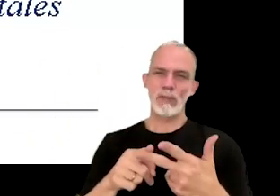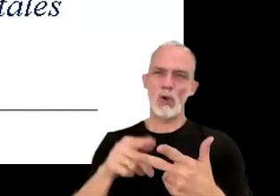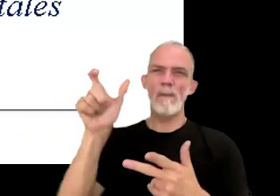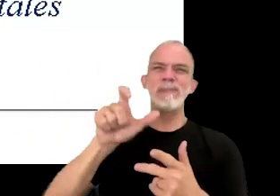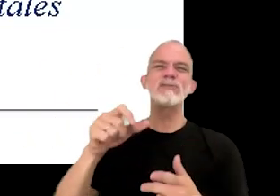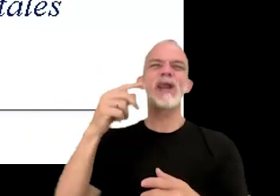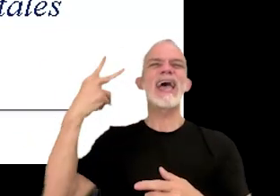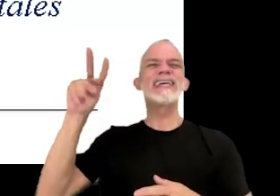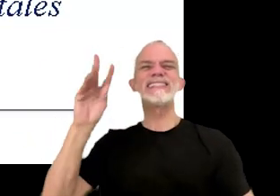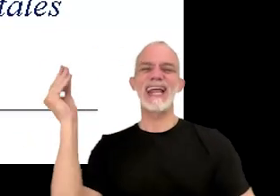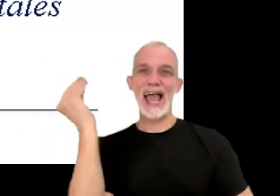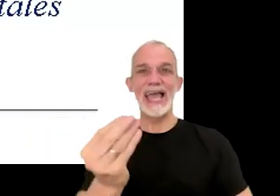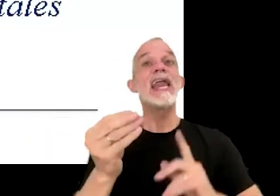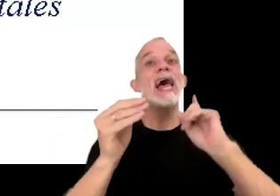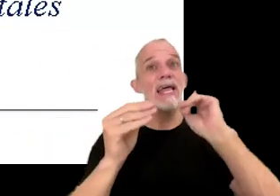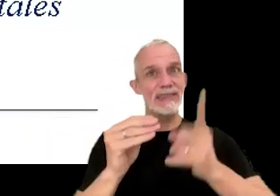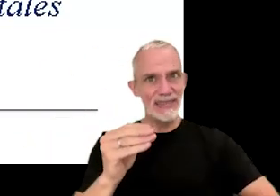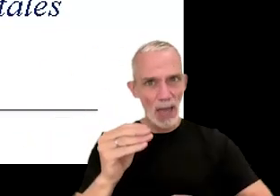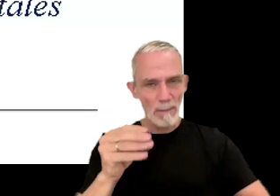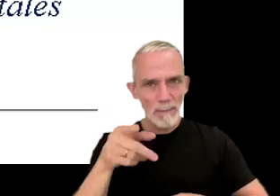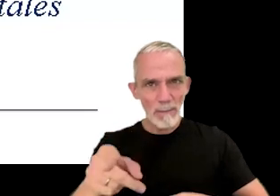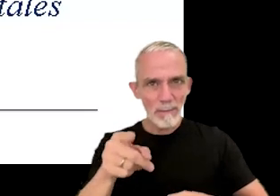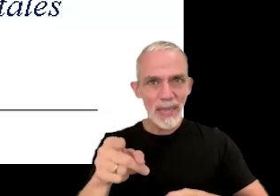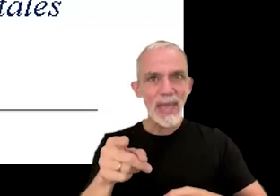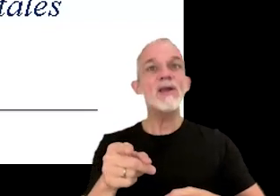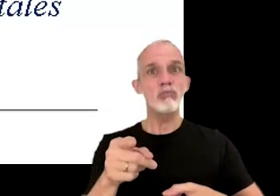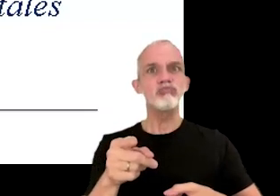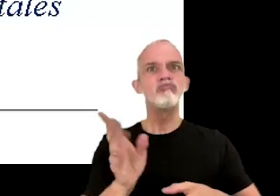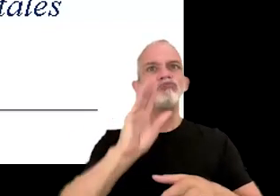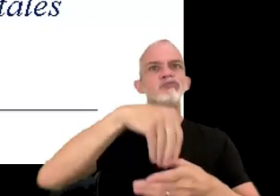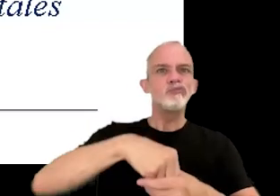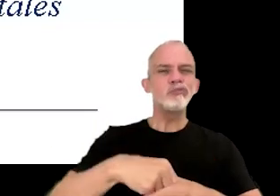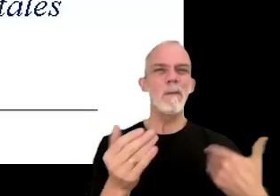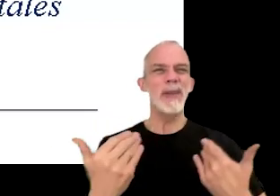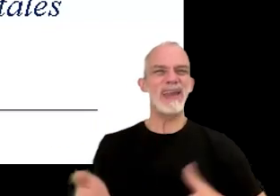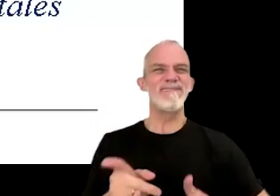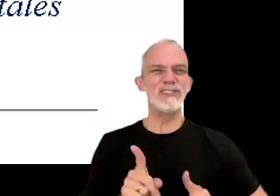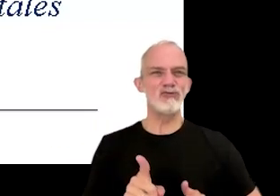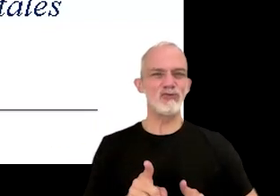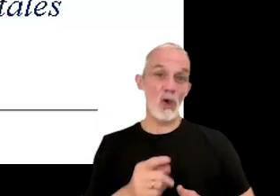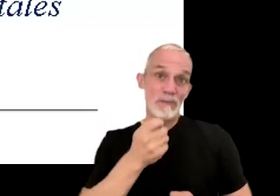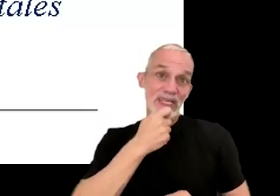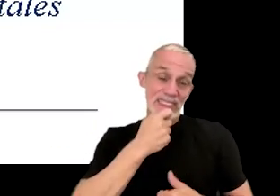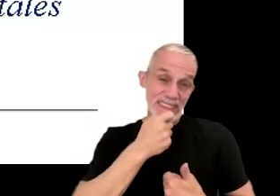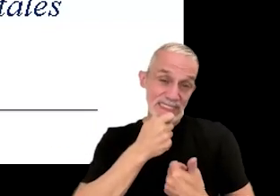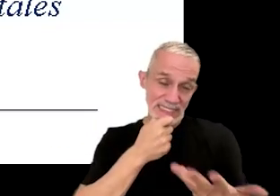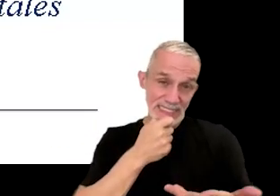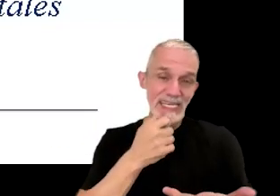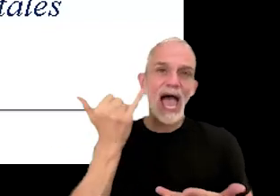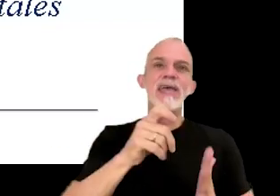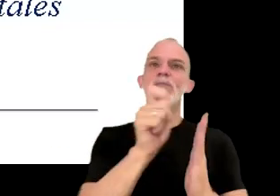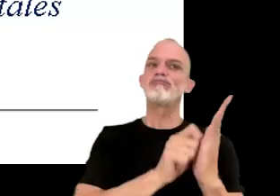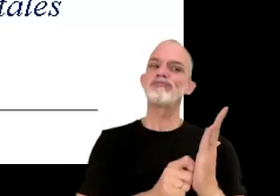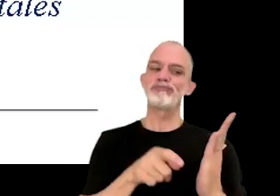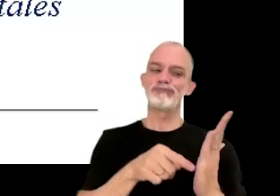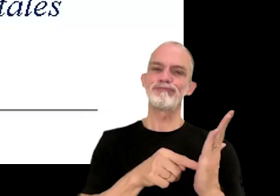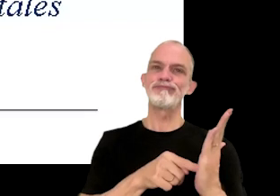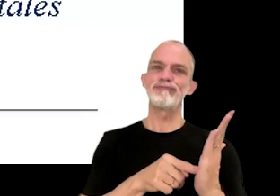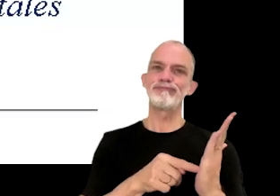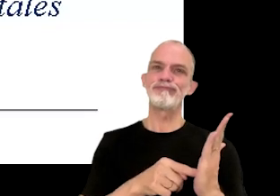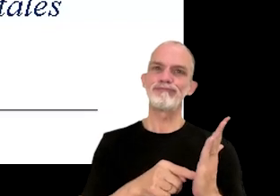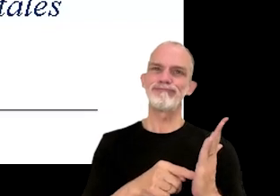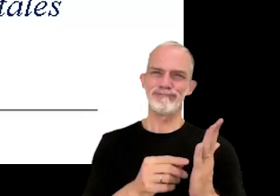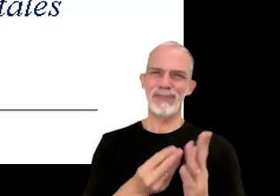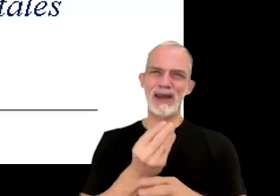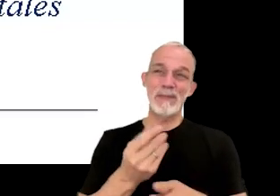exterior también va a estar alcanzado por el beneficio siempre que esté registrado por sus